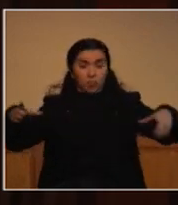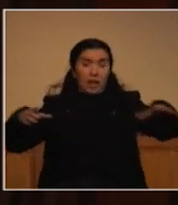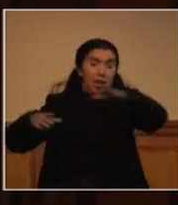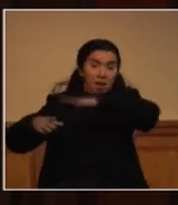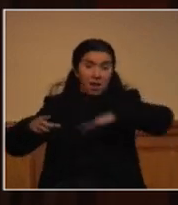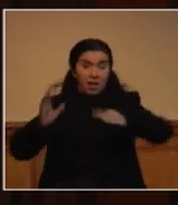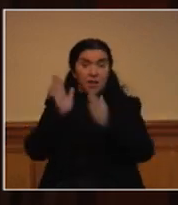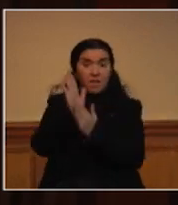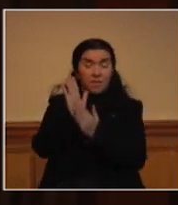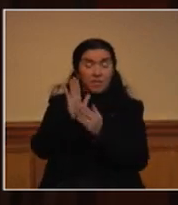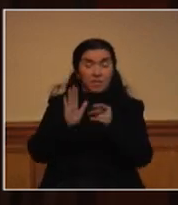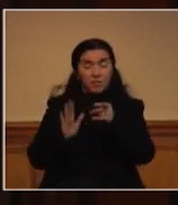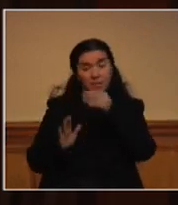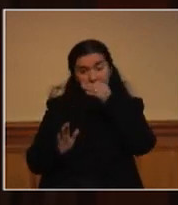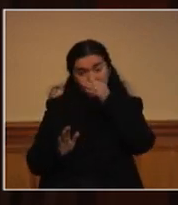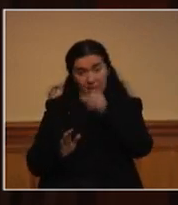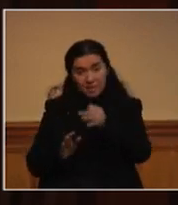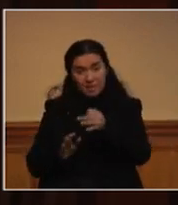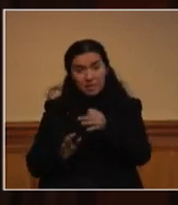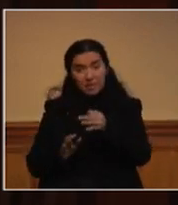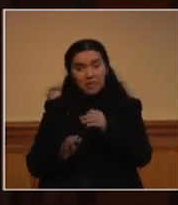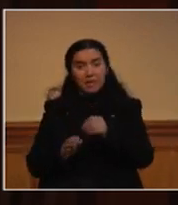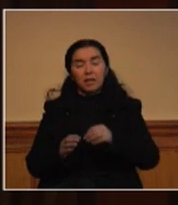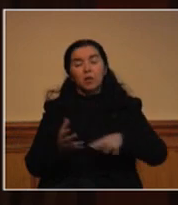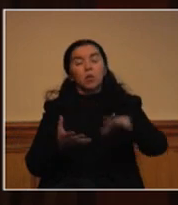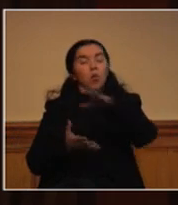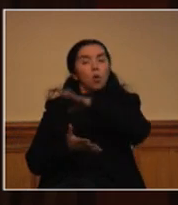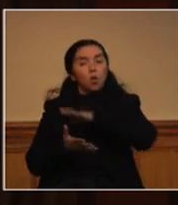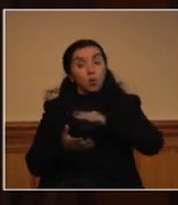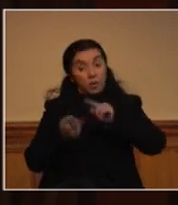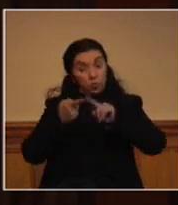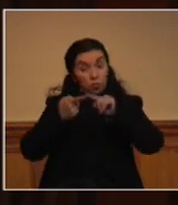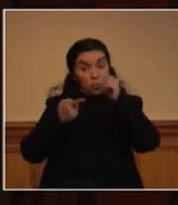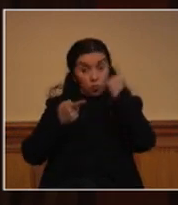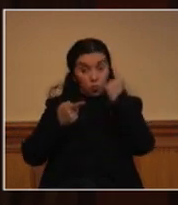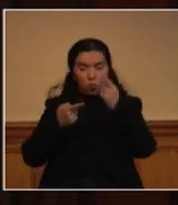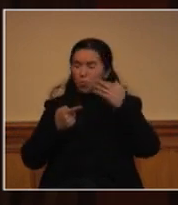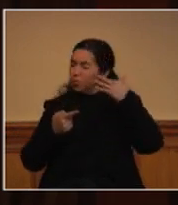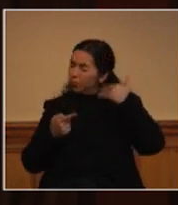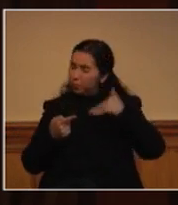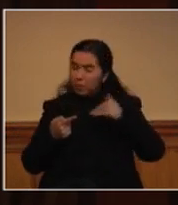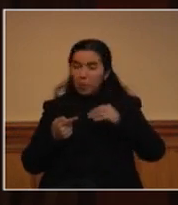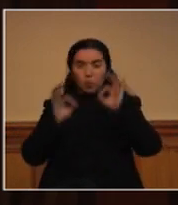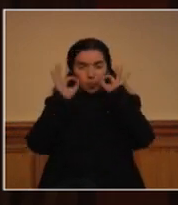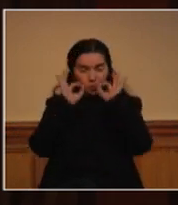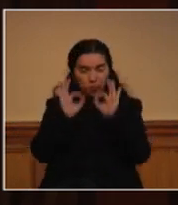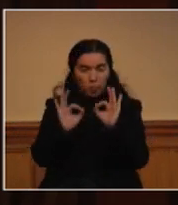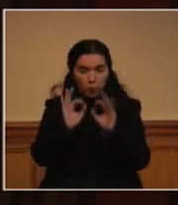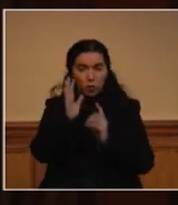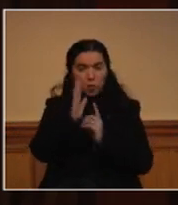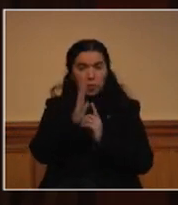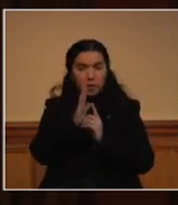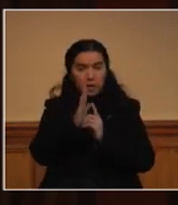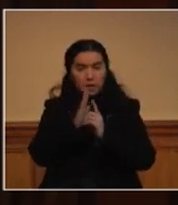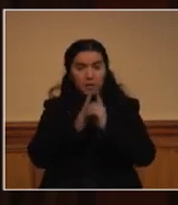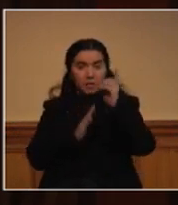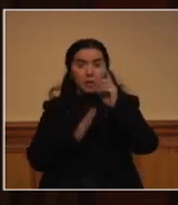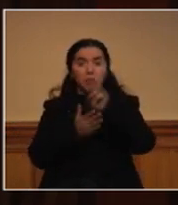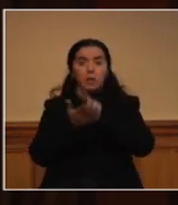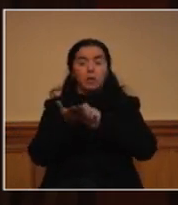evidencia en el que reconoce que es uno de los contextos, uno, óptimo para desarrollar todas estas habilidades